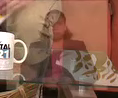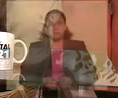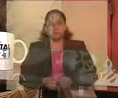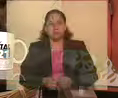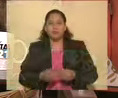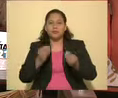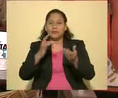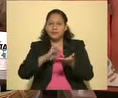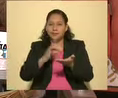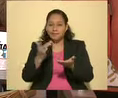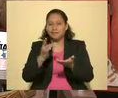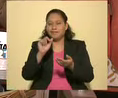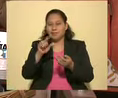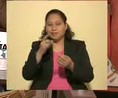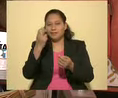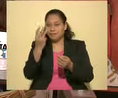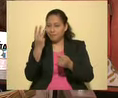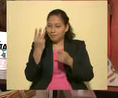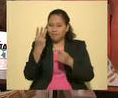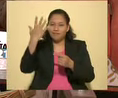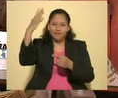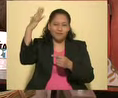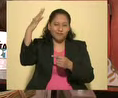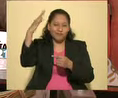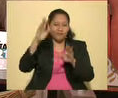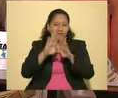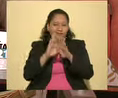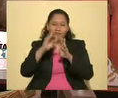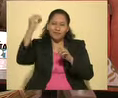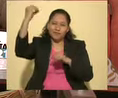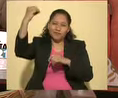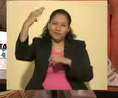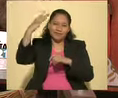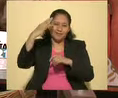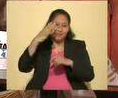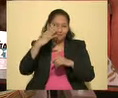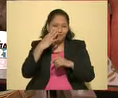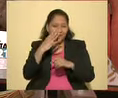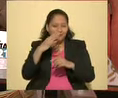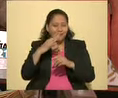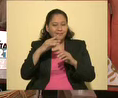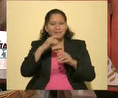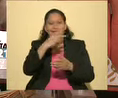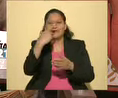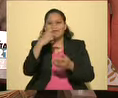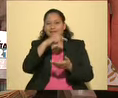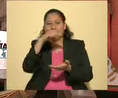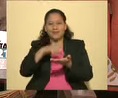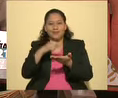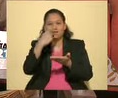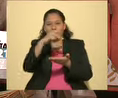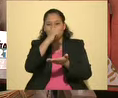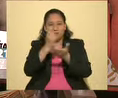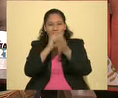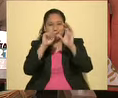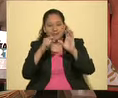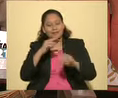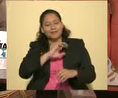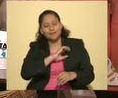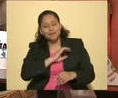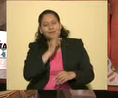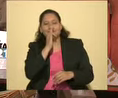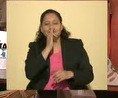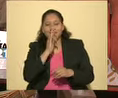Muchas gracias, mis estrellas, esos tres solesotes que alumbran el lugar de tus ciudades. Muchísimas gracias. Yo los